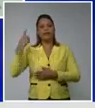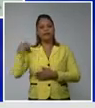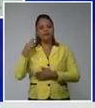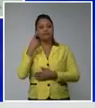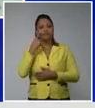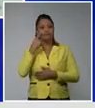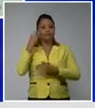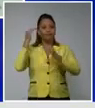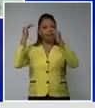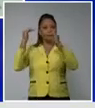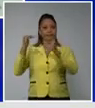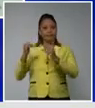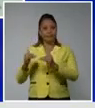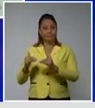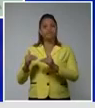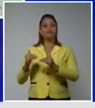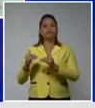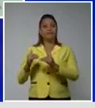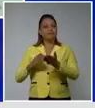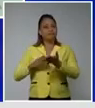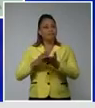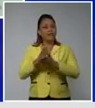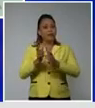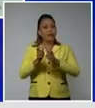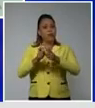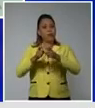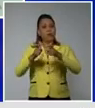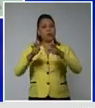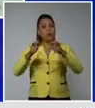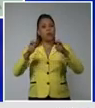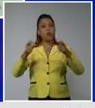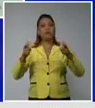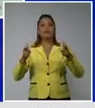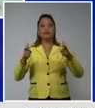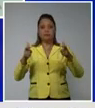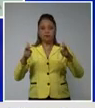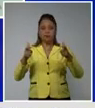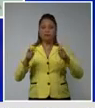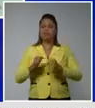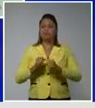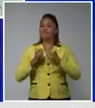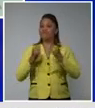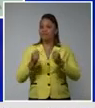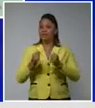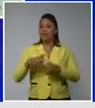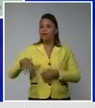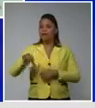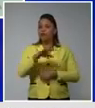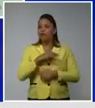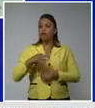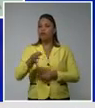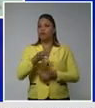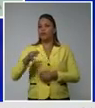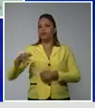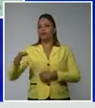ven, todavía una cifra elevada en todos sus municipios.